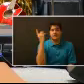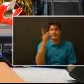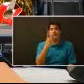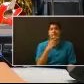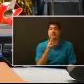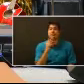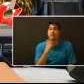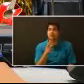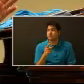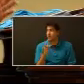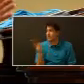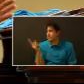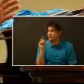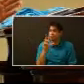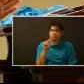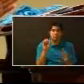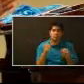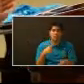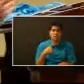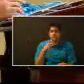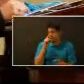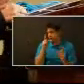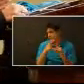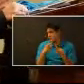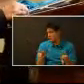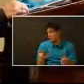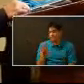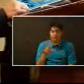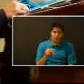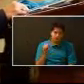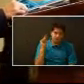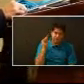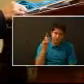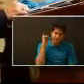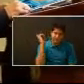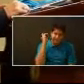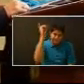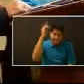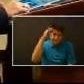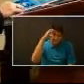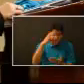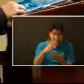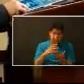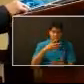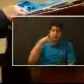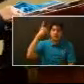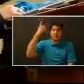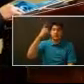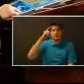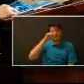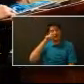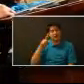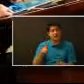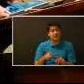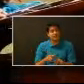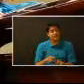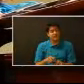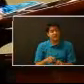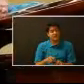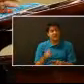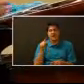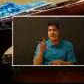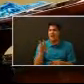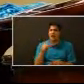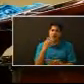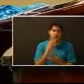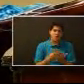el gigante, ¿cómo voy a poder yo solito? Sino que él creyó, le creyó a Dios. Y además, él no fue